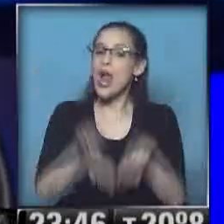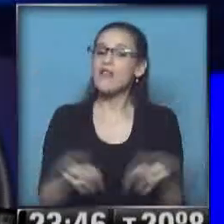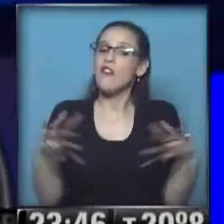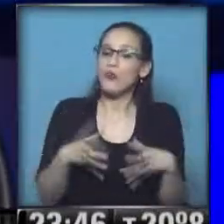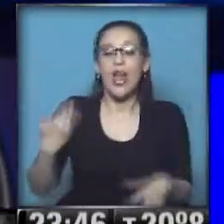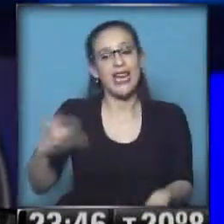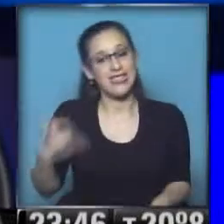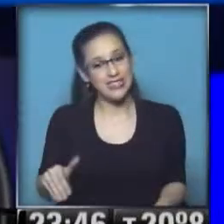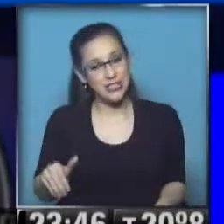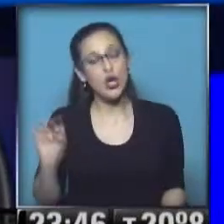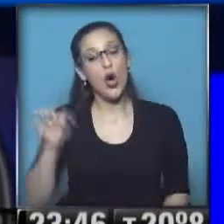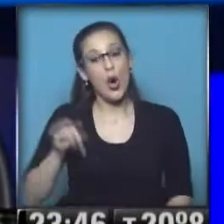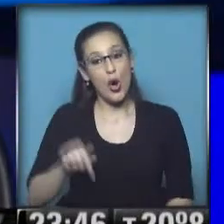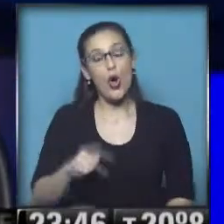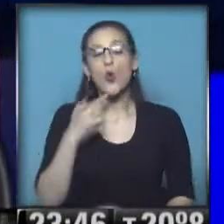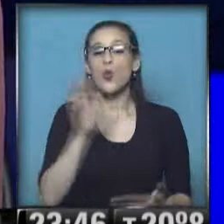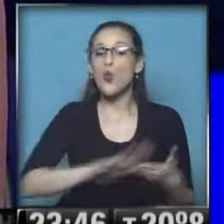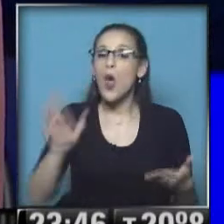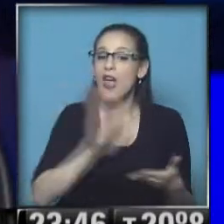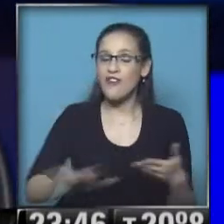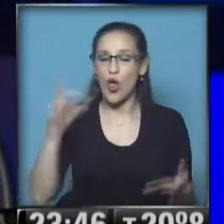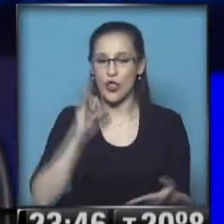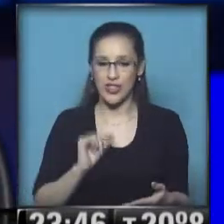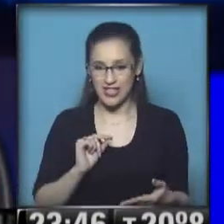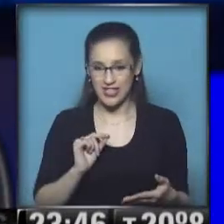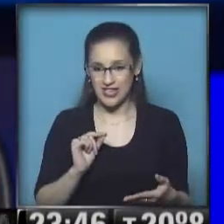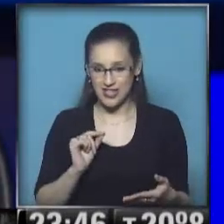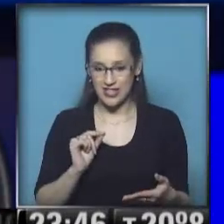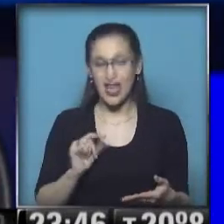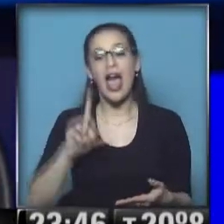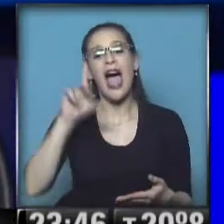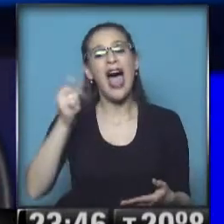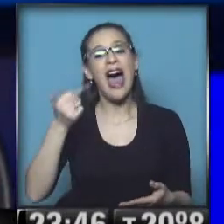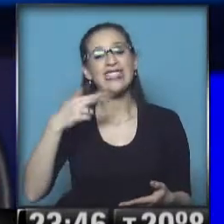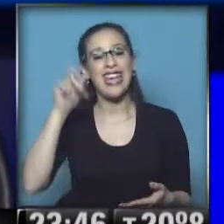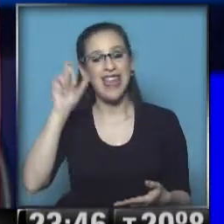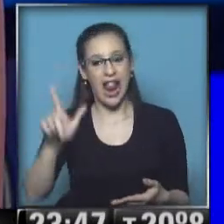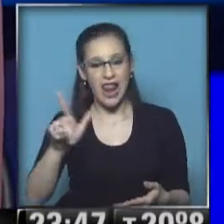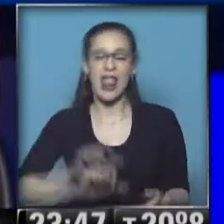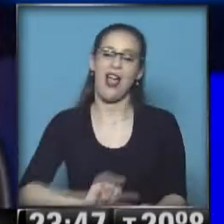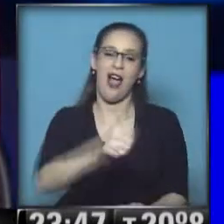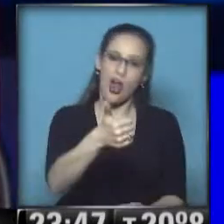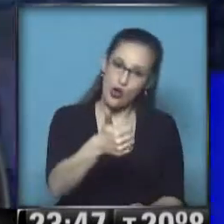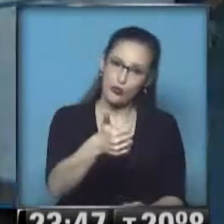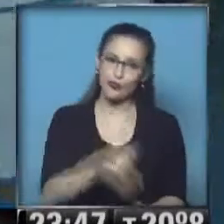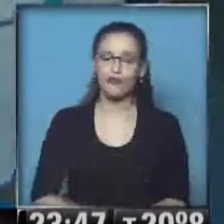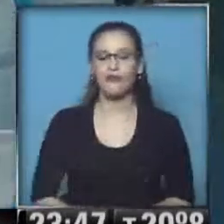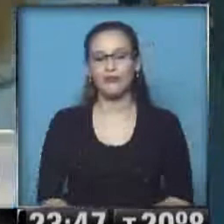se ha abierto una nueva jornada, la tercera de la primera división, y Arsenal, jugando como local, ha conseguido un triunfo.